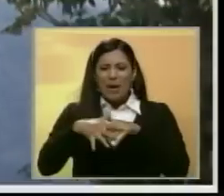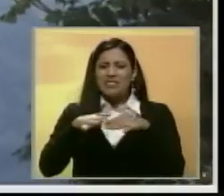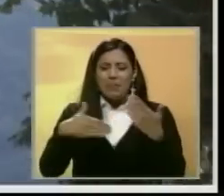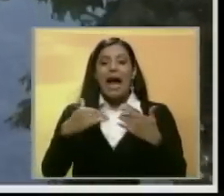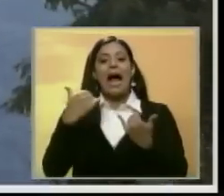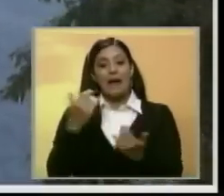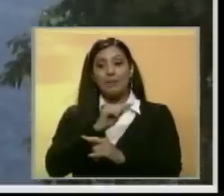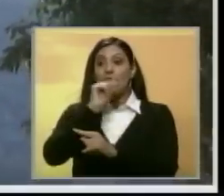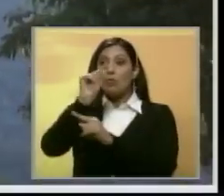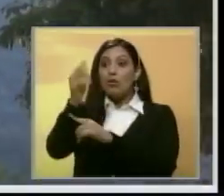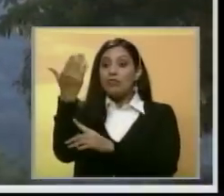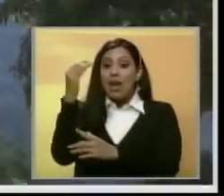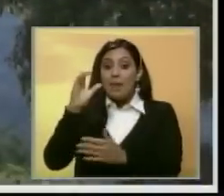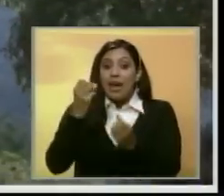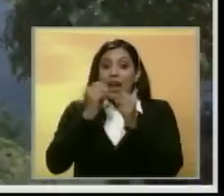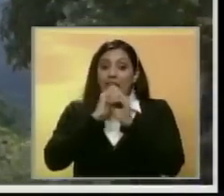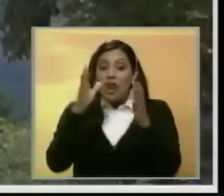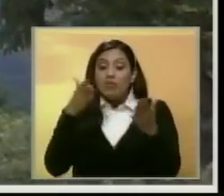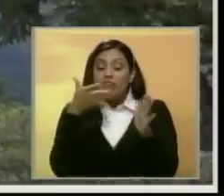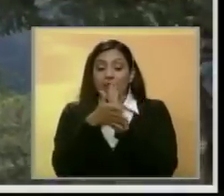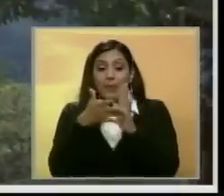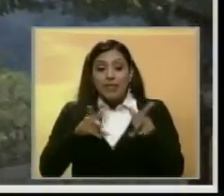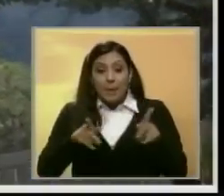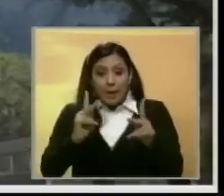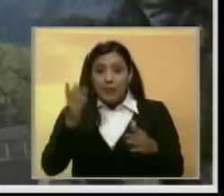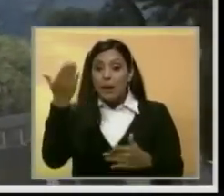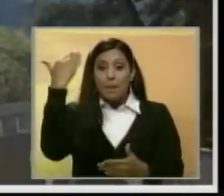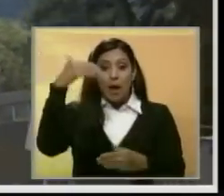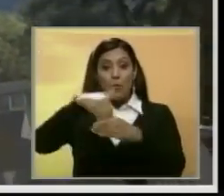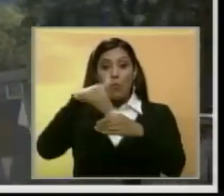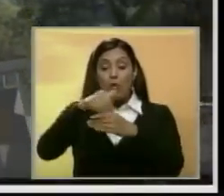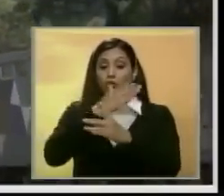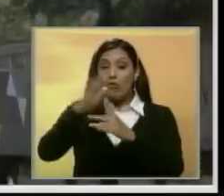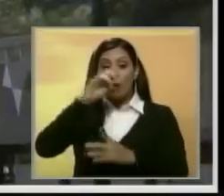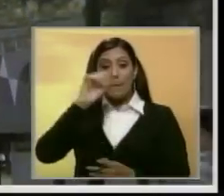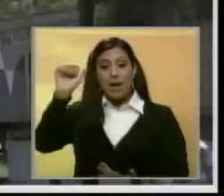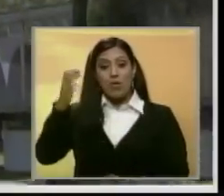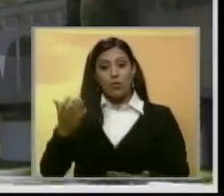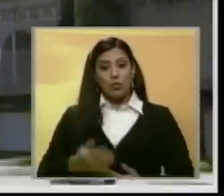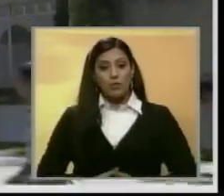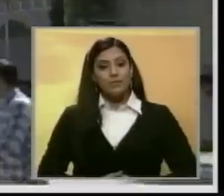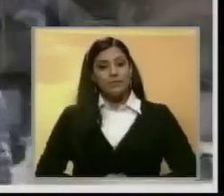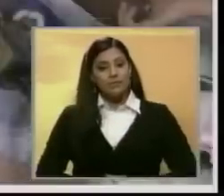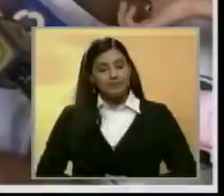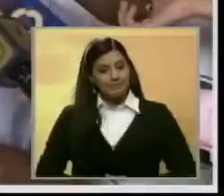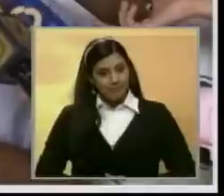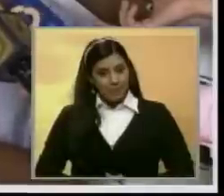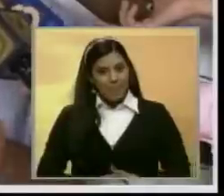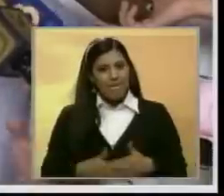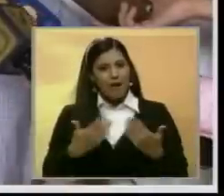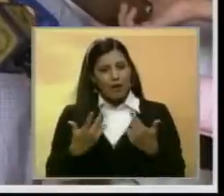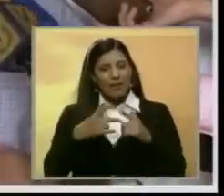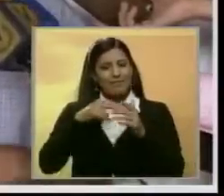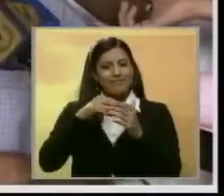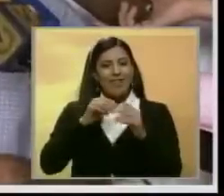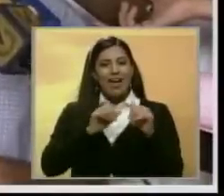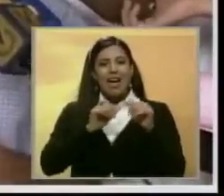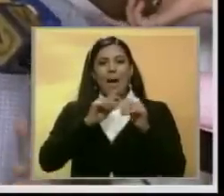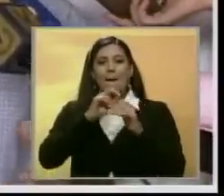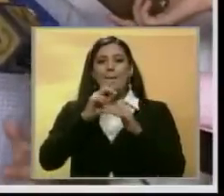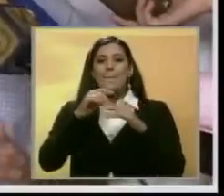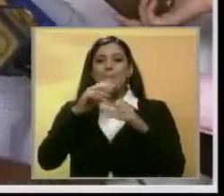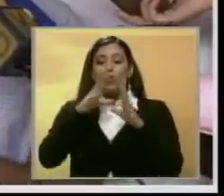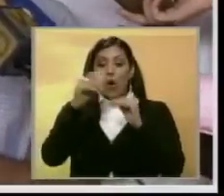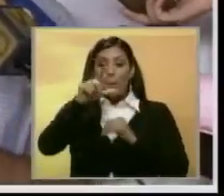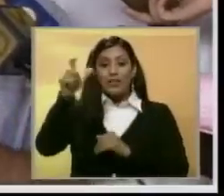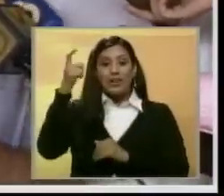este organismo la celeridad que permita la realización del referendo revocatorio presidencial. Las rutas, para que todo